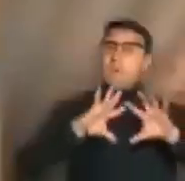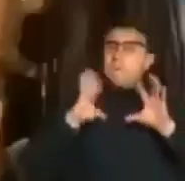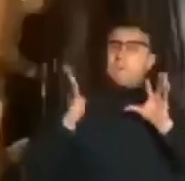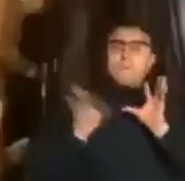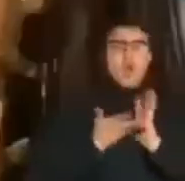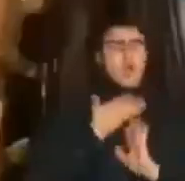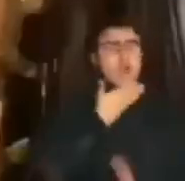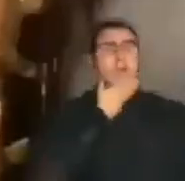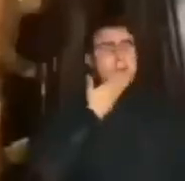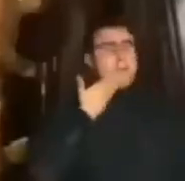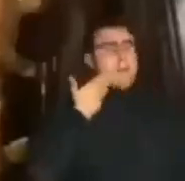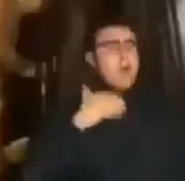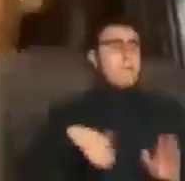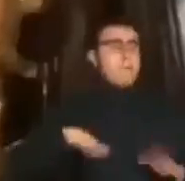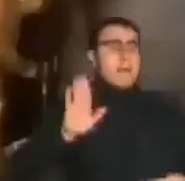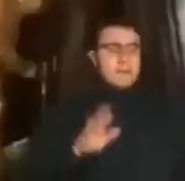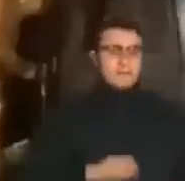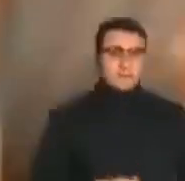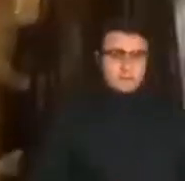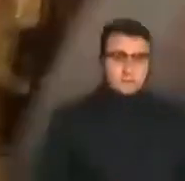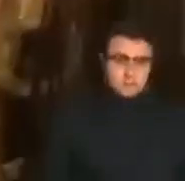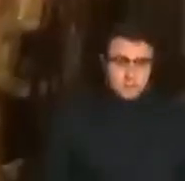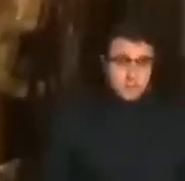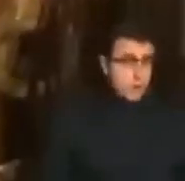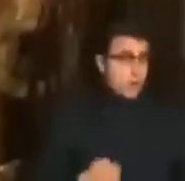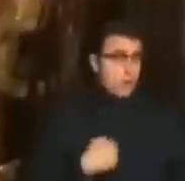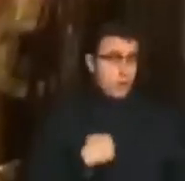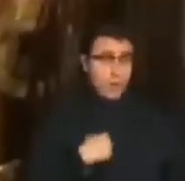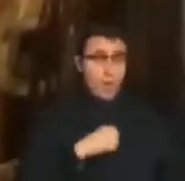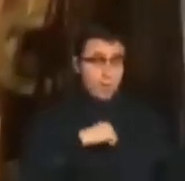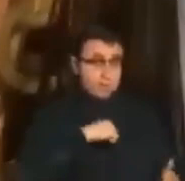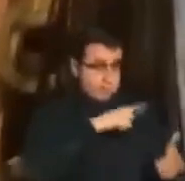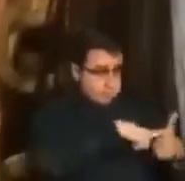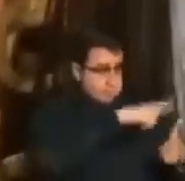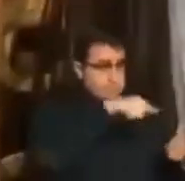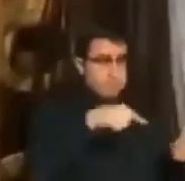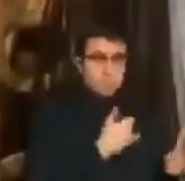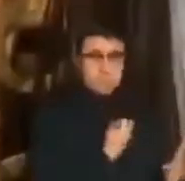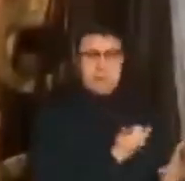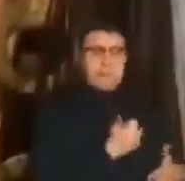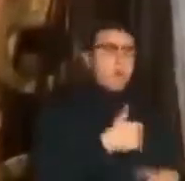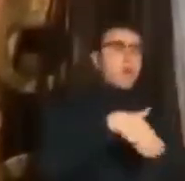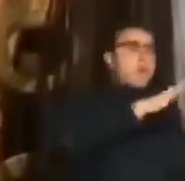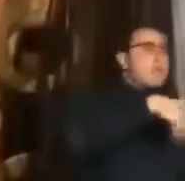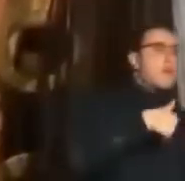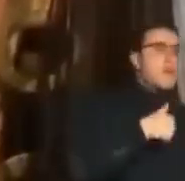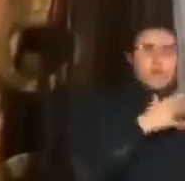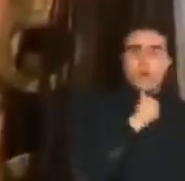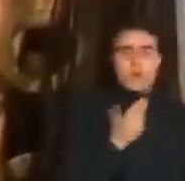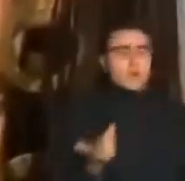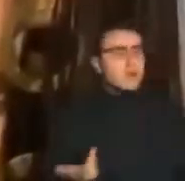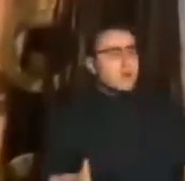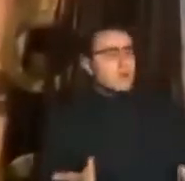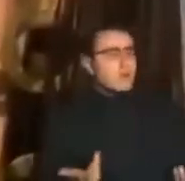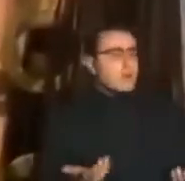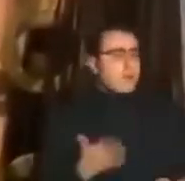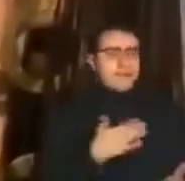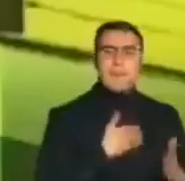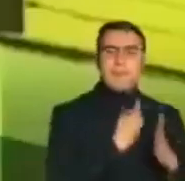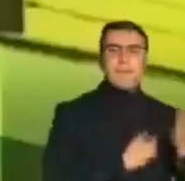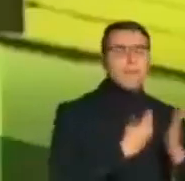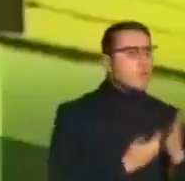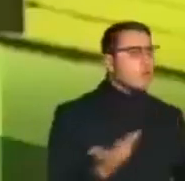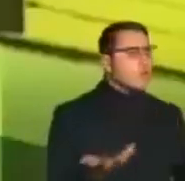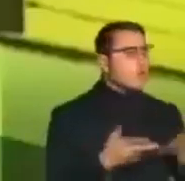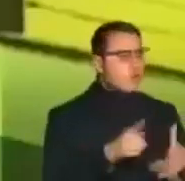mundo. Yo tengo unas estadísticas por ahí, pero no me las trajeron. A ver si hay mis